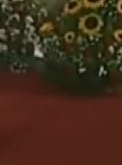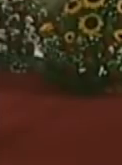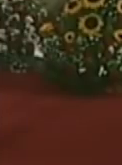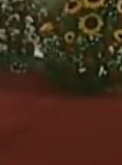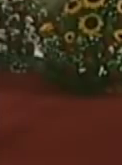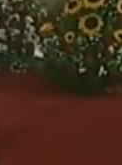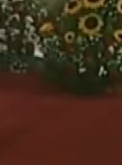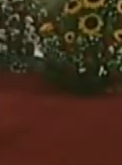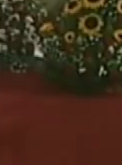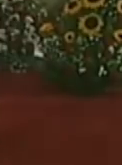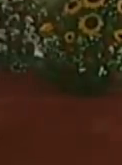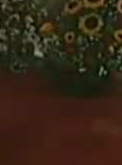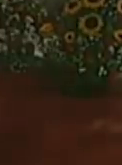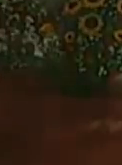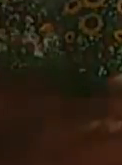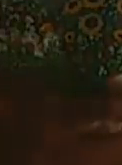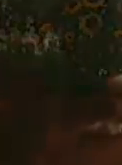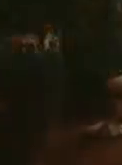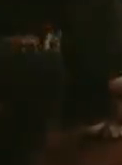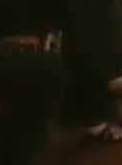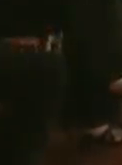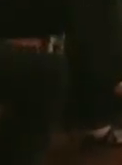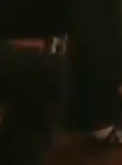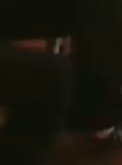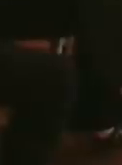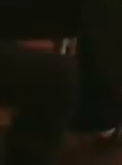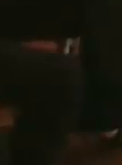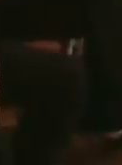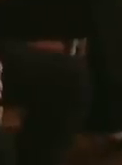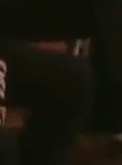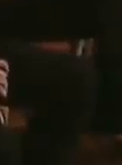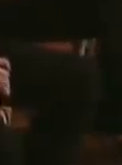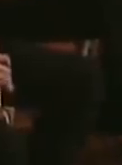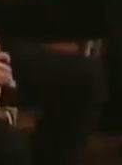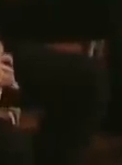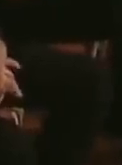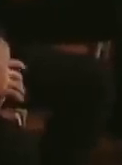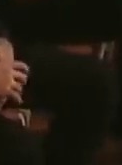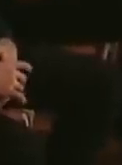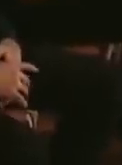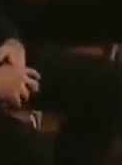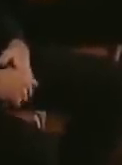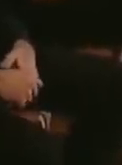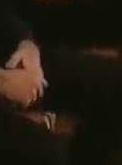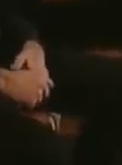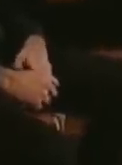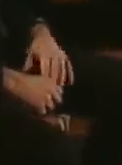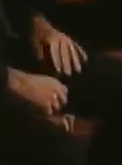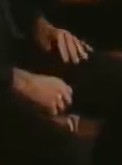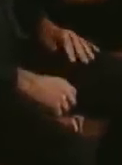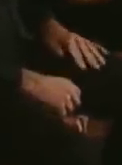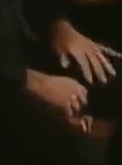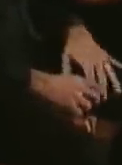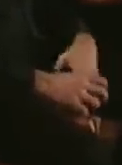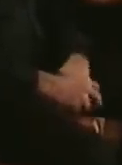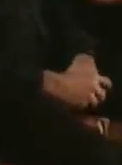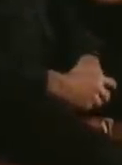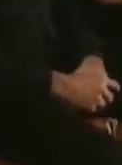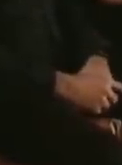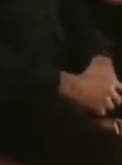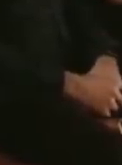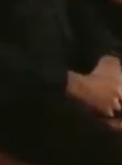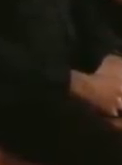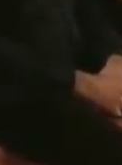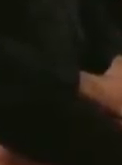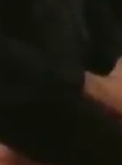calidad literaria este artista, de calidad estética, su labor como líder político y como cronista de este tiempo